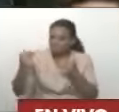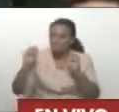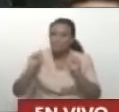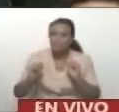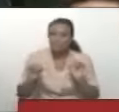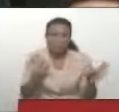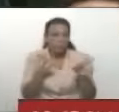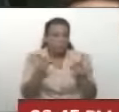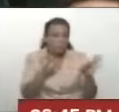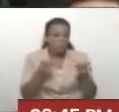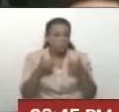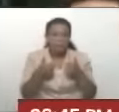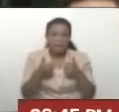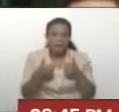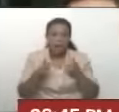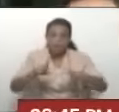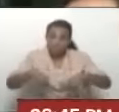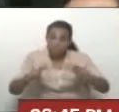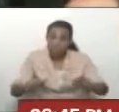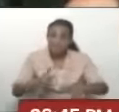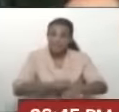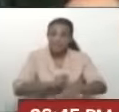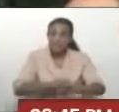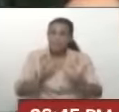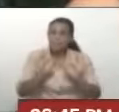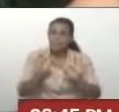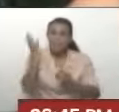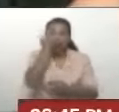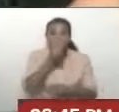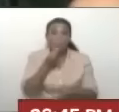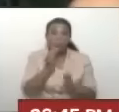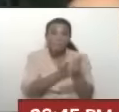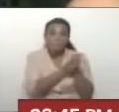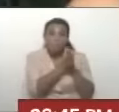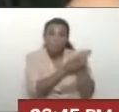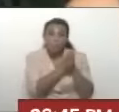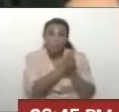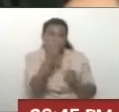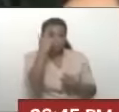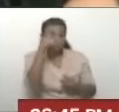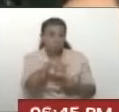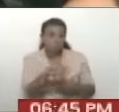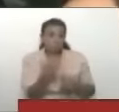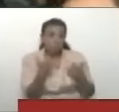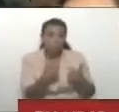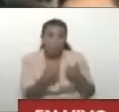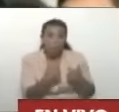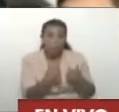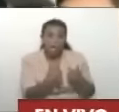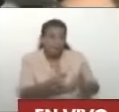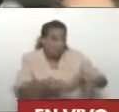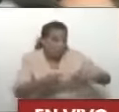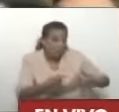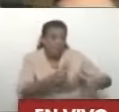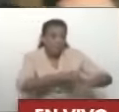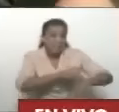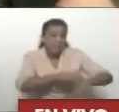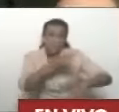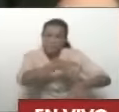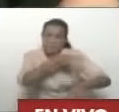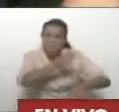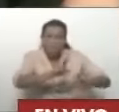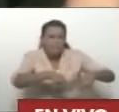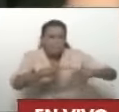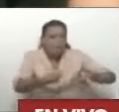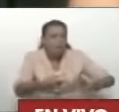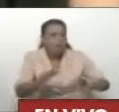preparamos muy bien y en vanguardia. En específico, la juventud emprendedora es una juventud que está a la vanguardia siempre. ¿Por